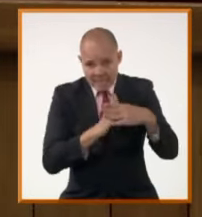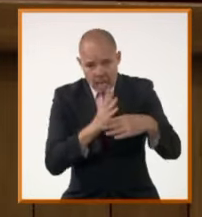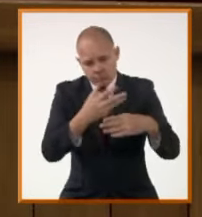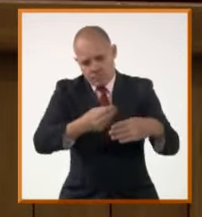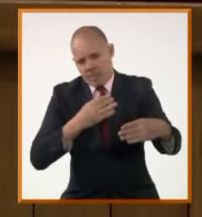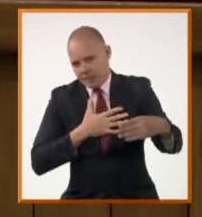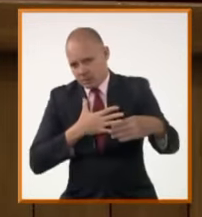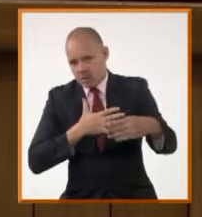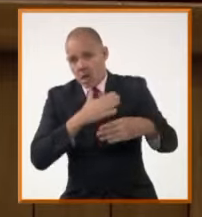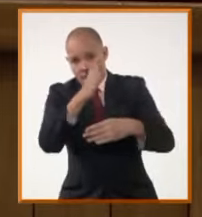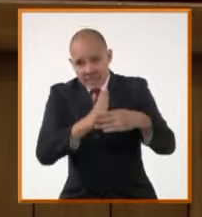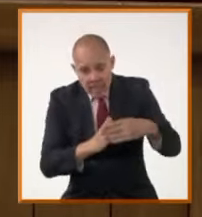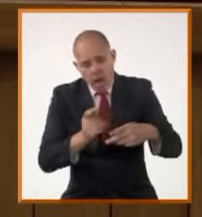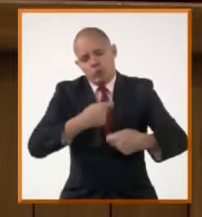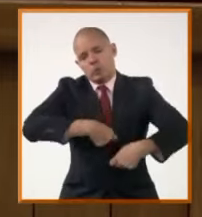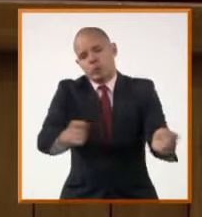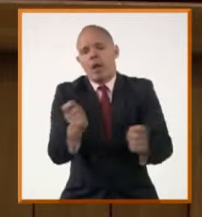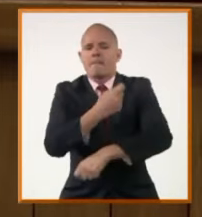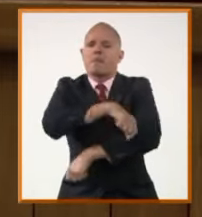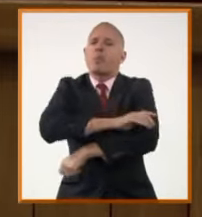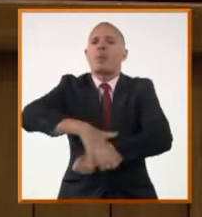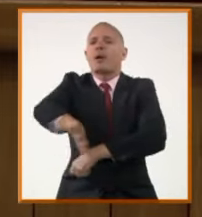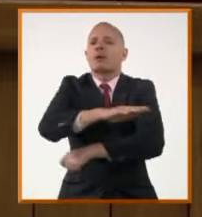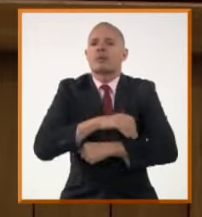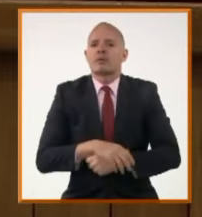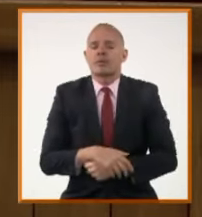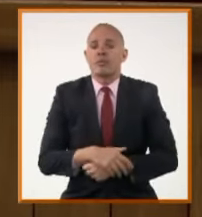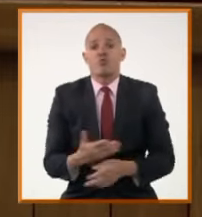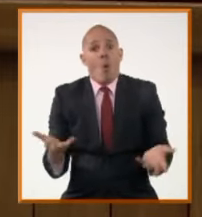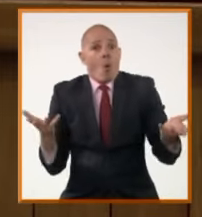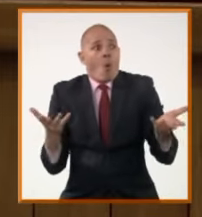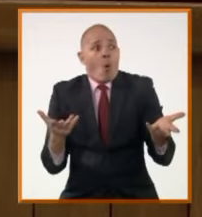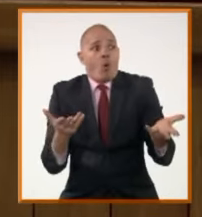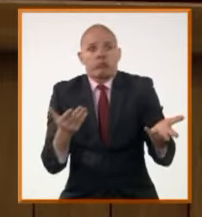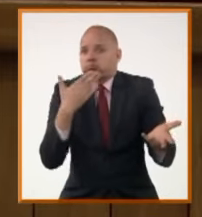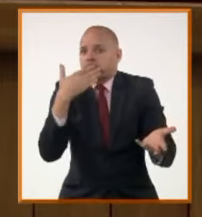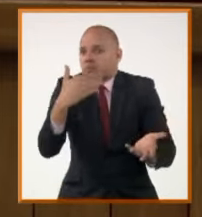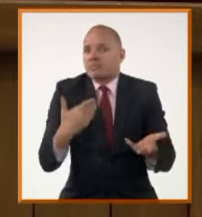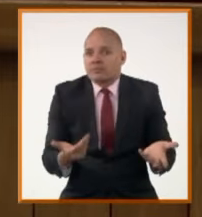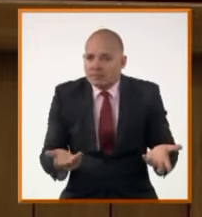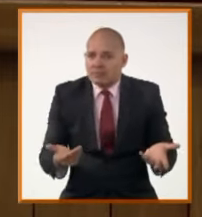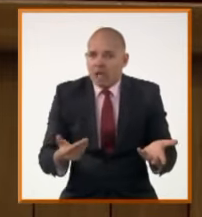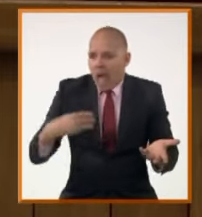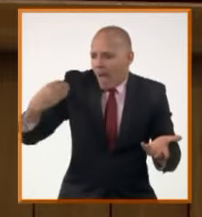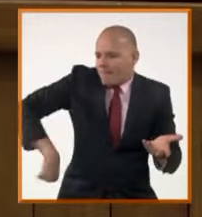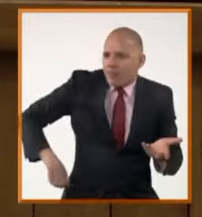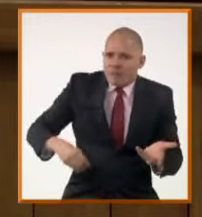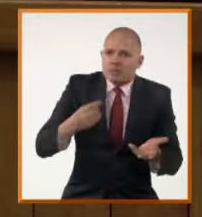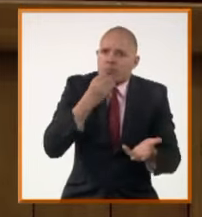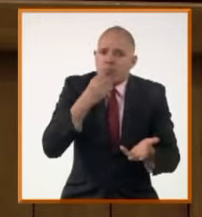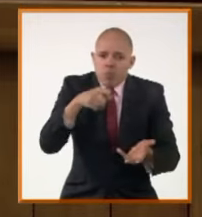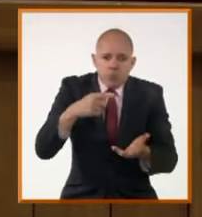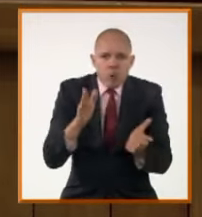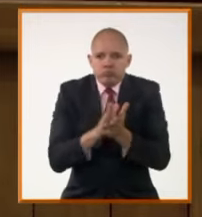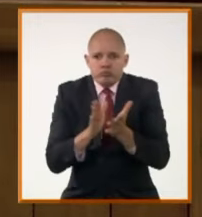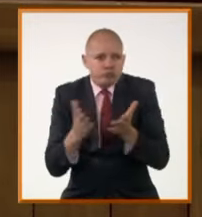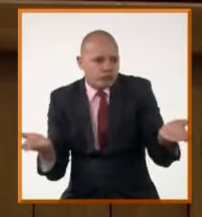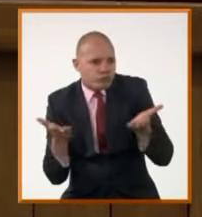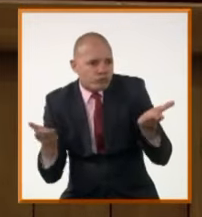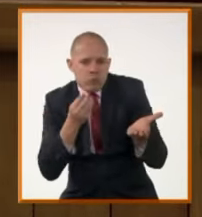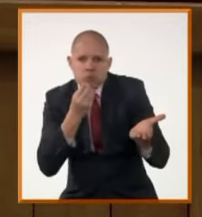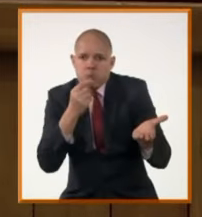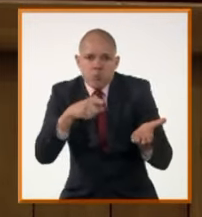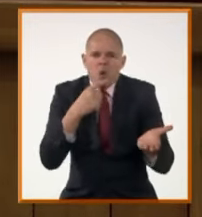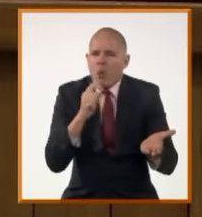negocios que nosotros tenemos que estimular y ver cómo por estas vías logramos incrementar la producción no solamente agrícola,